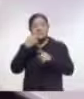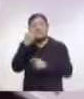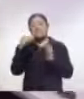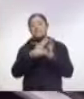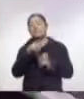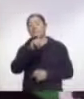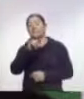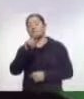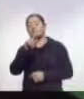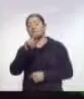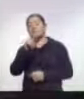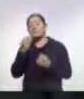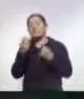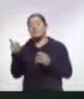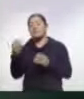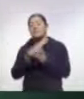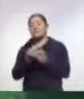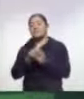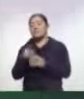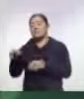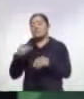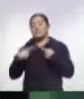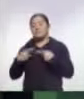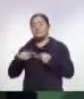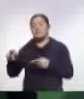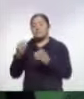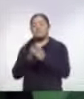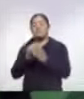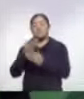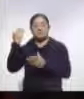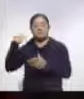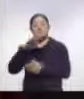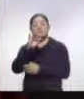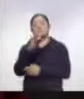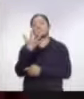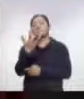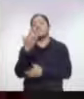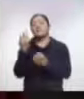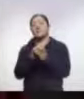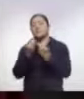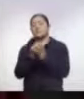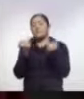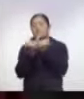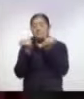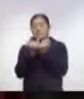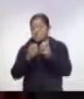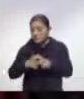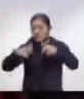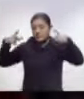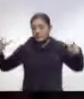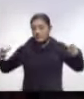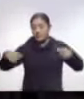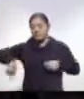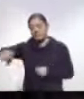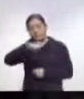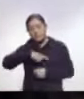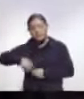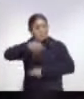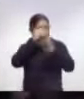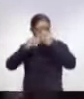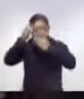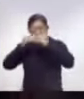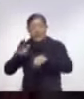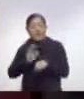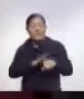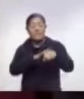trabajadores que fueron capacitados en el año pasado a través de 45 cursos, así como ampliar el alcance de la estrategia para que un